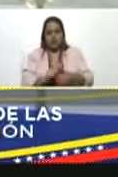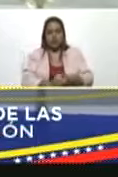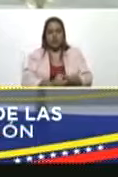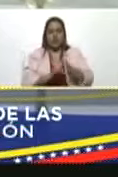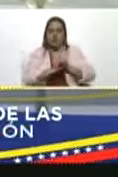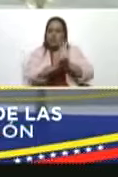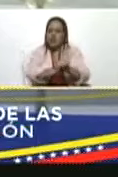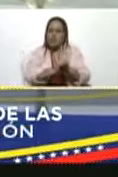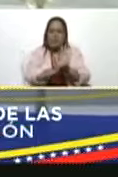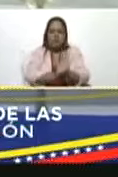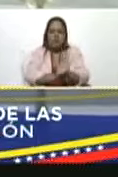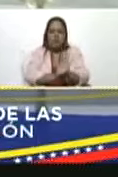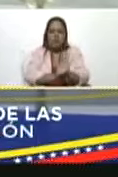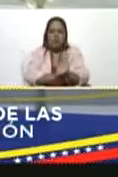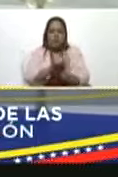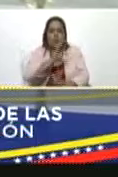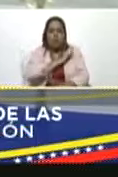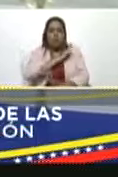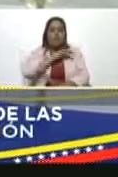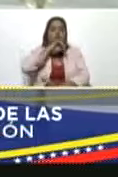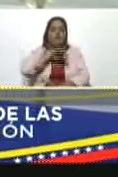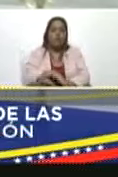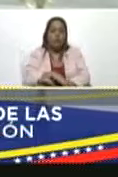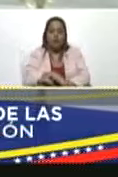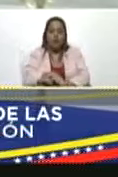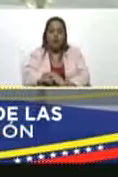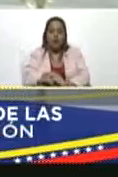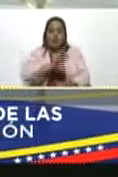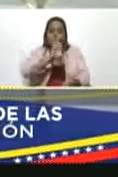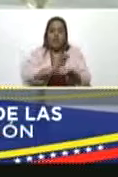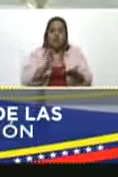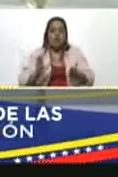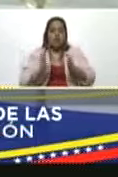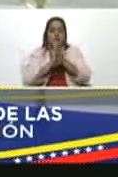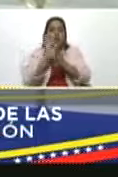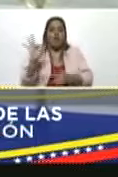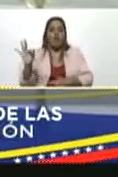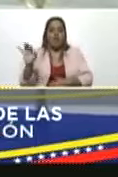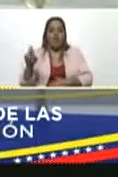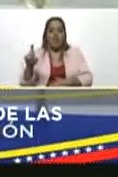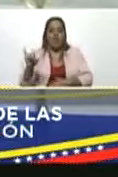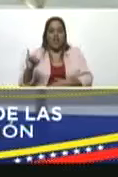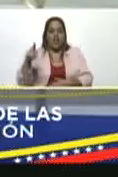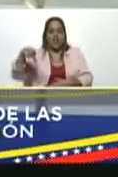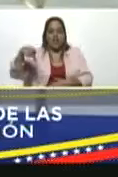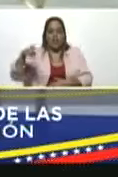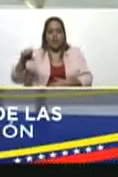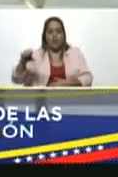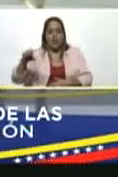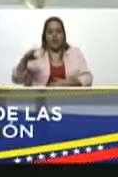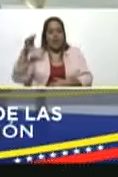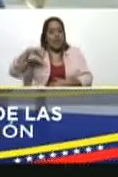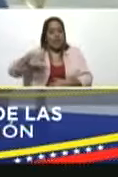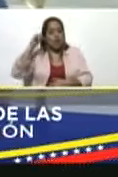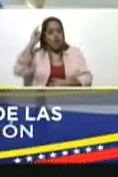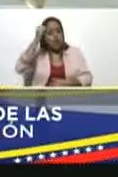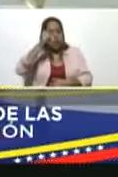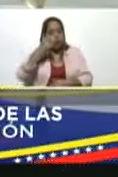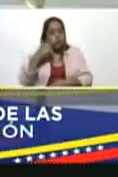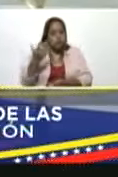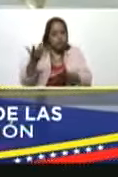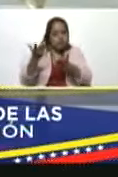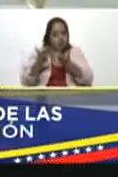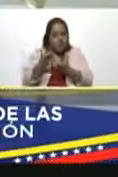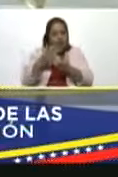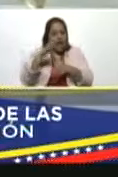representa un patrimonio para la ciudad de San Felipe y para el estado de Yaracuy. Y le venía contando, presidente, que